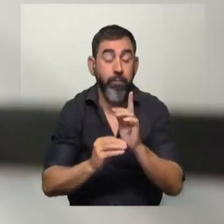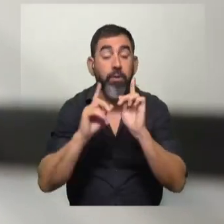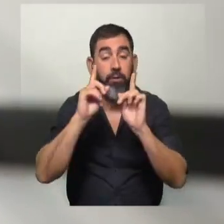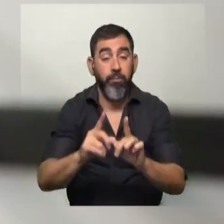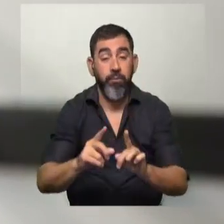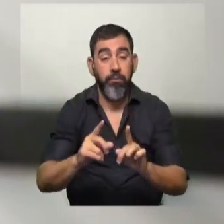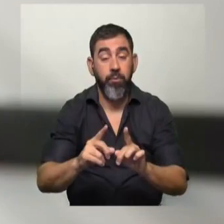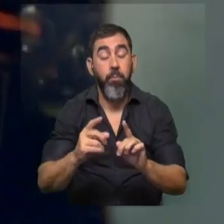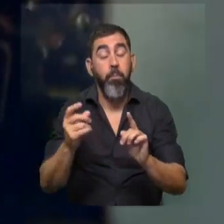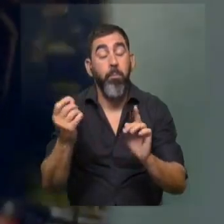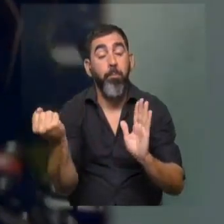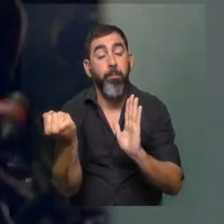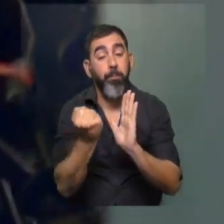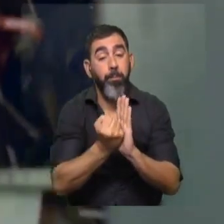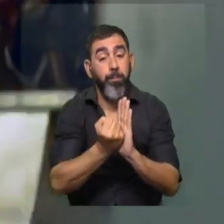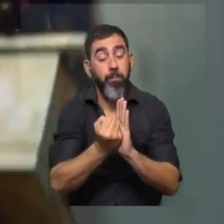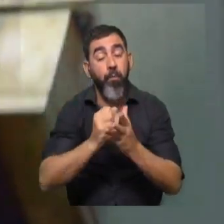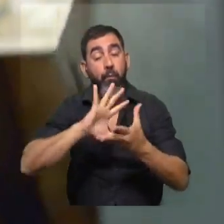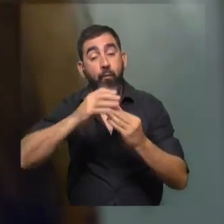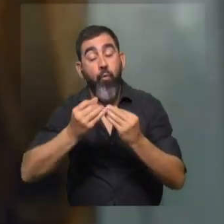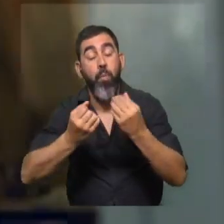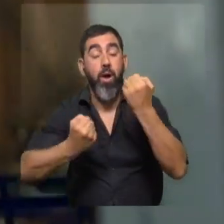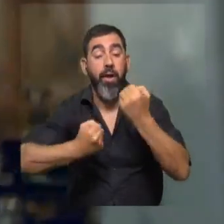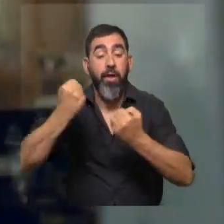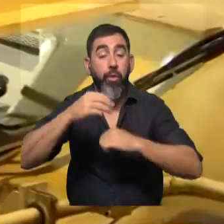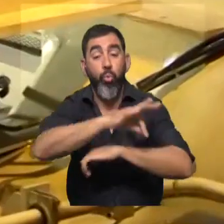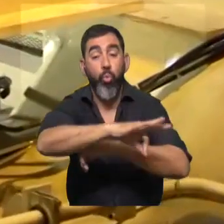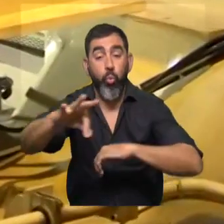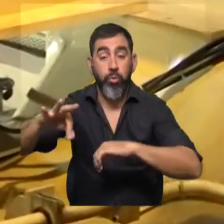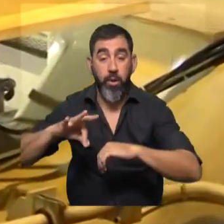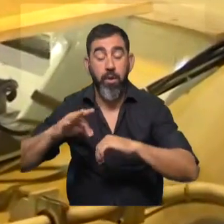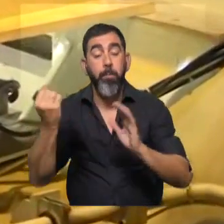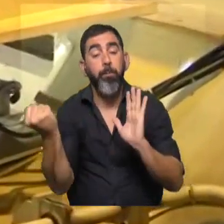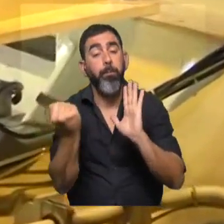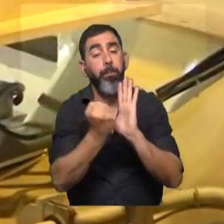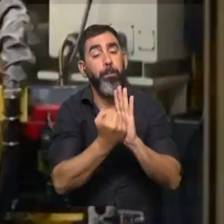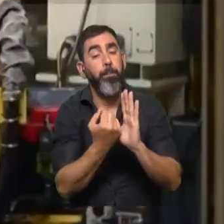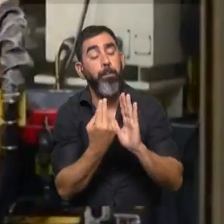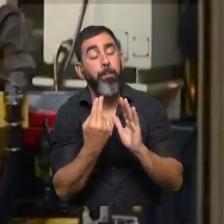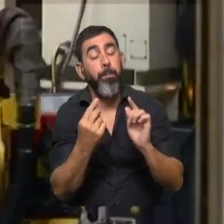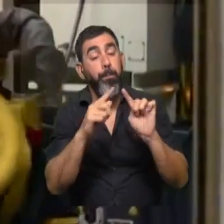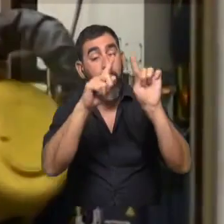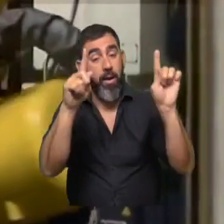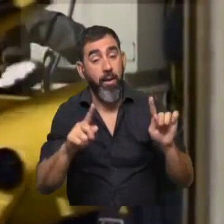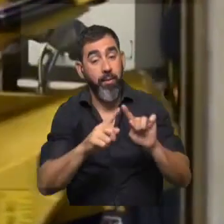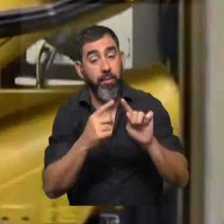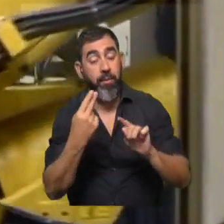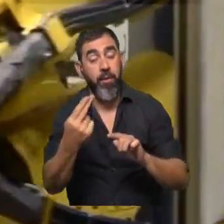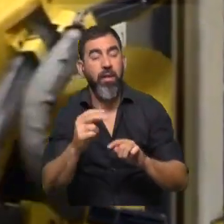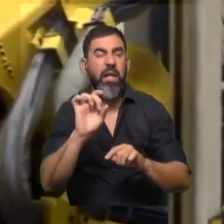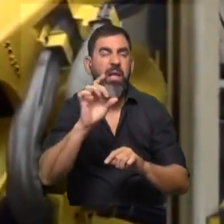incluyendo patentes, modelos de utilidad y diseños industriales. Las patentes en ese periodo son alrededor